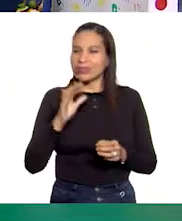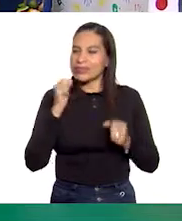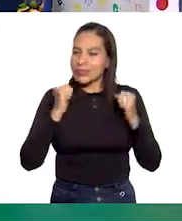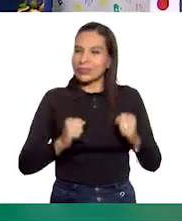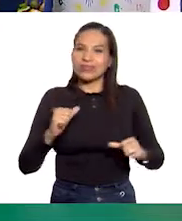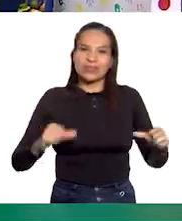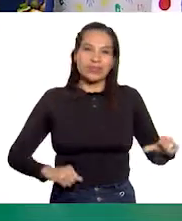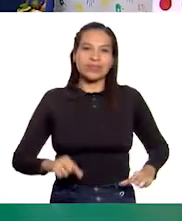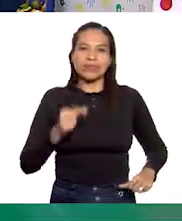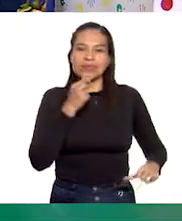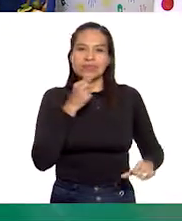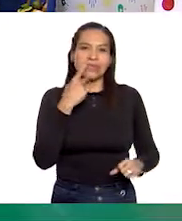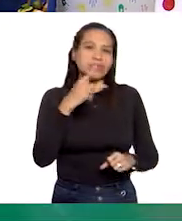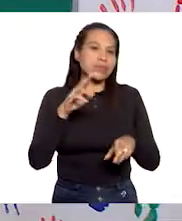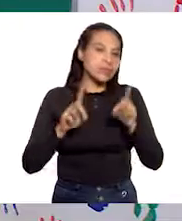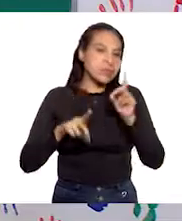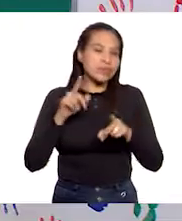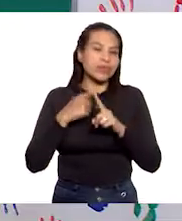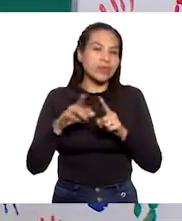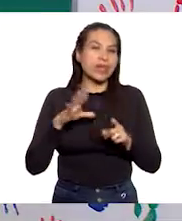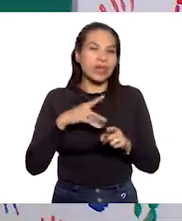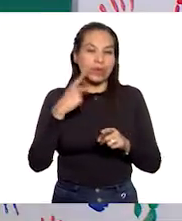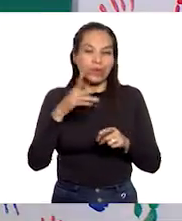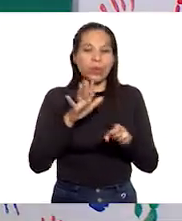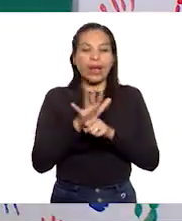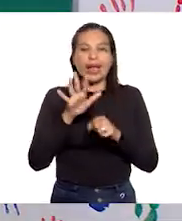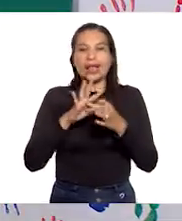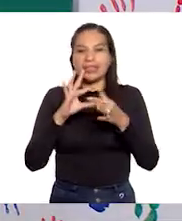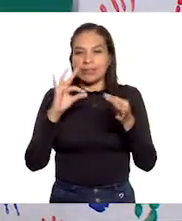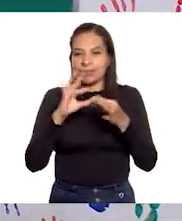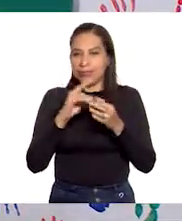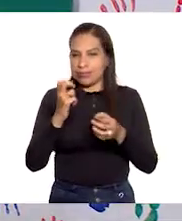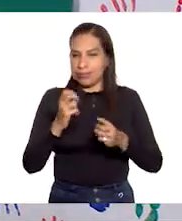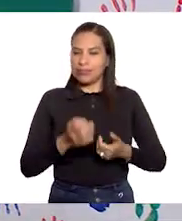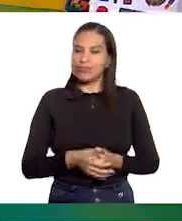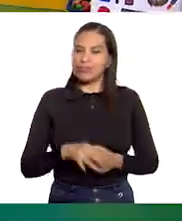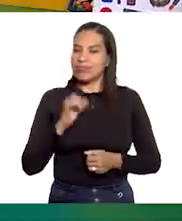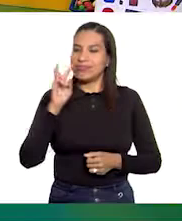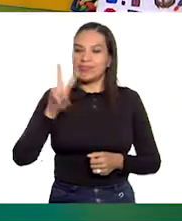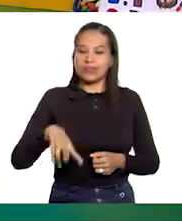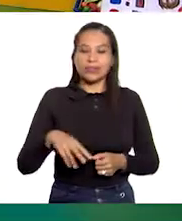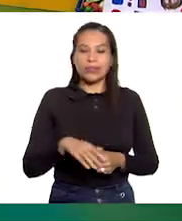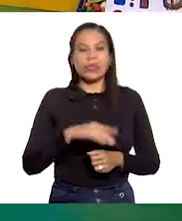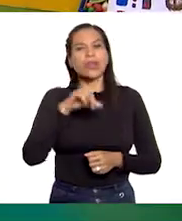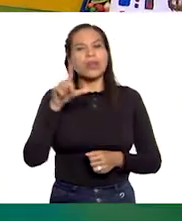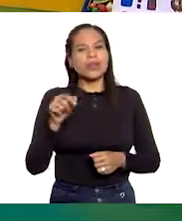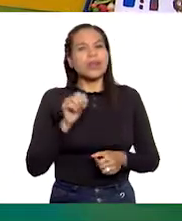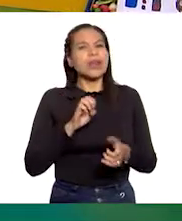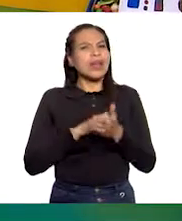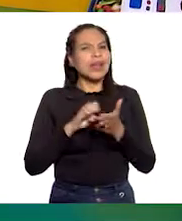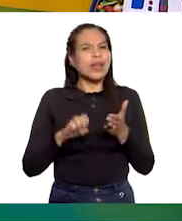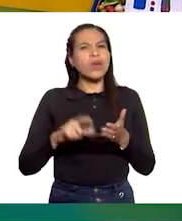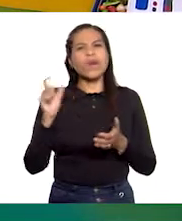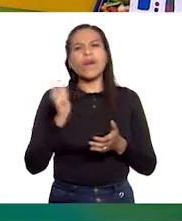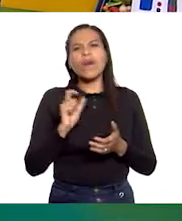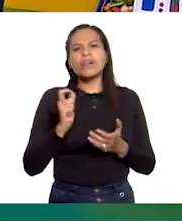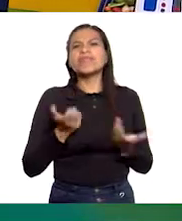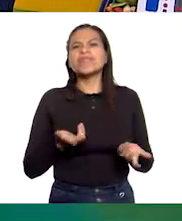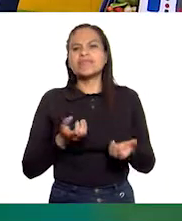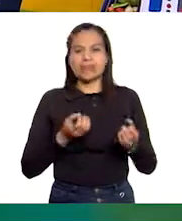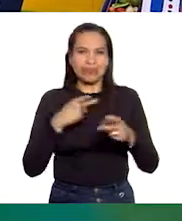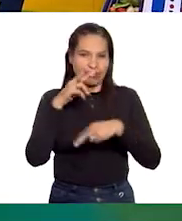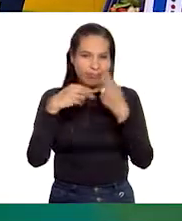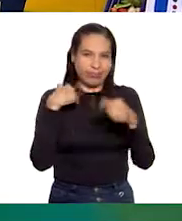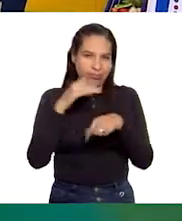actividades para niños dependiendo de la exposición de la que se esté hablando en ese momento. Cierto. Y luego, por ejemplo, cuando van